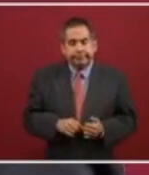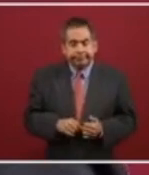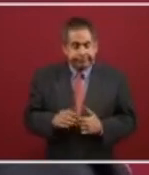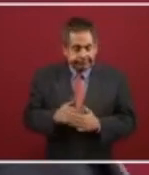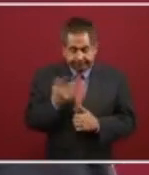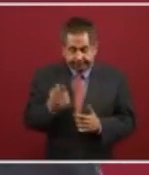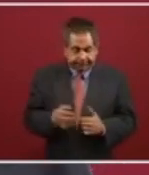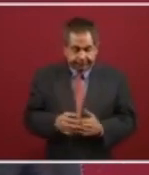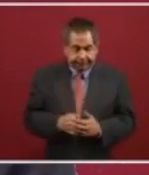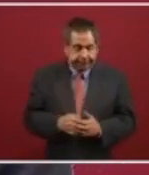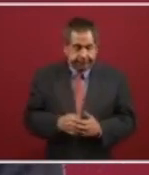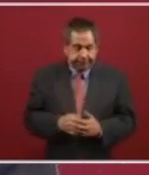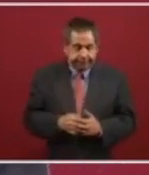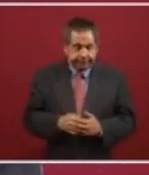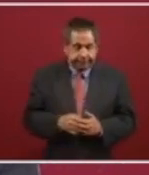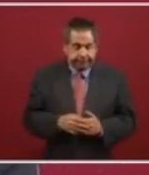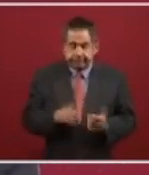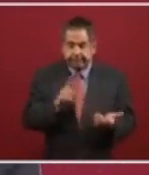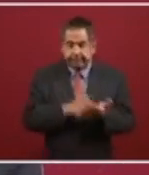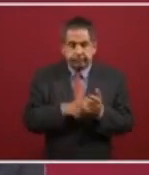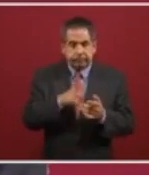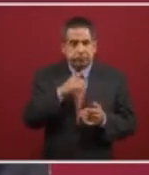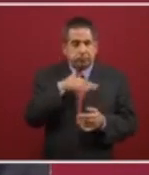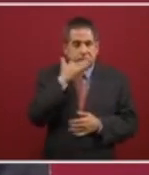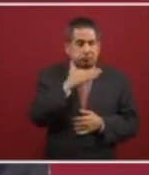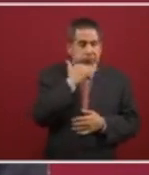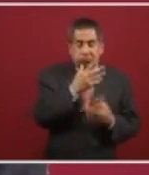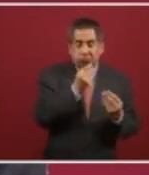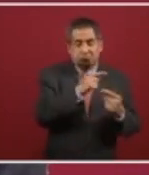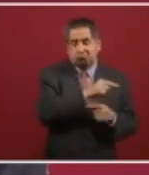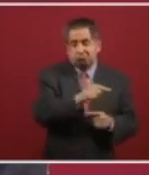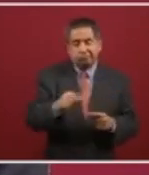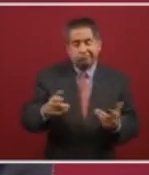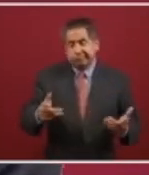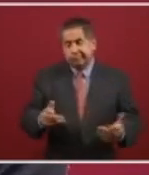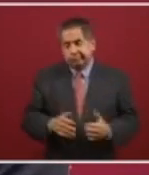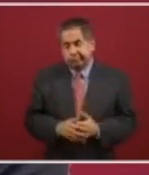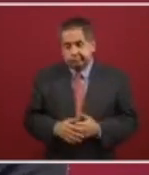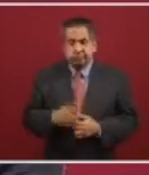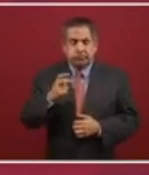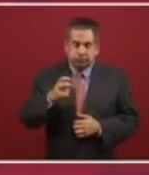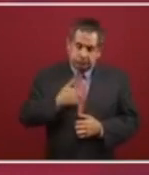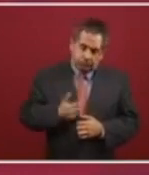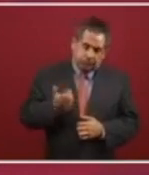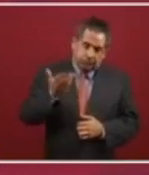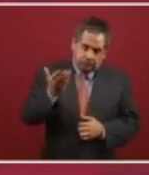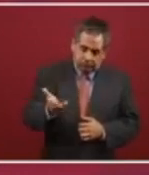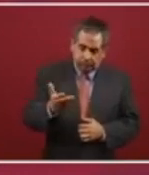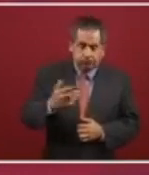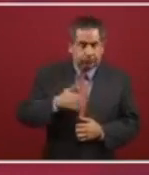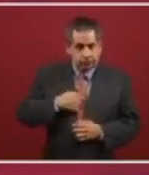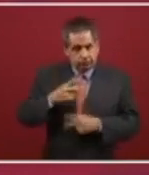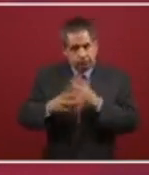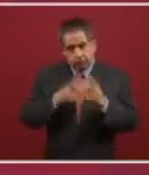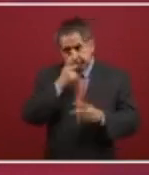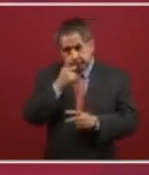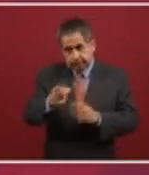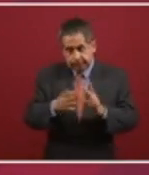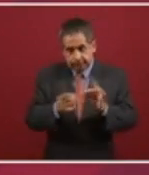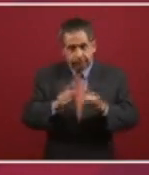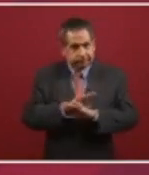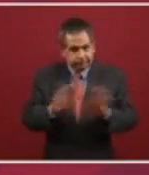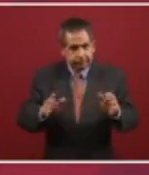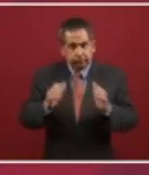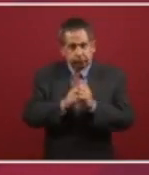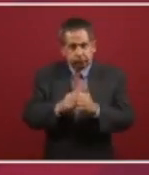porque está de por medio la corrupción. Entonces, lo que les pedimos, les dije, es que actúen